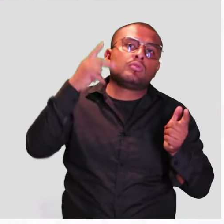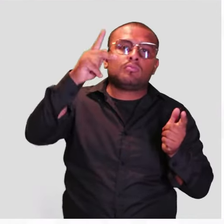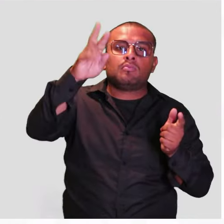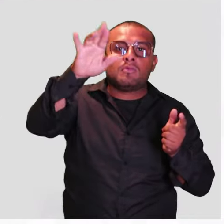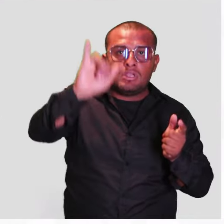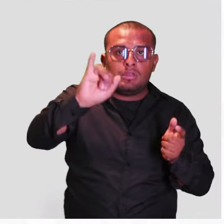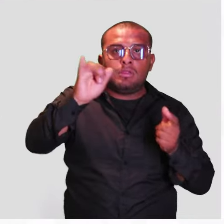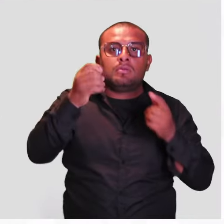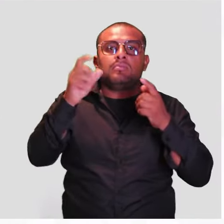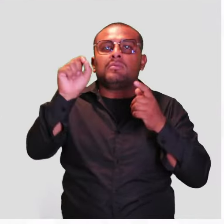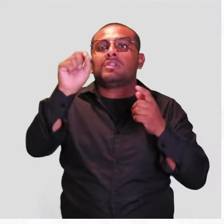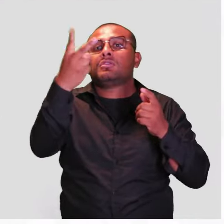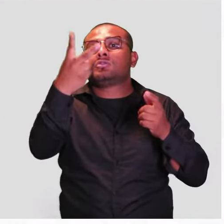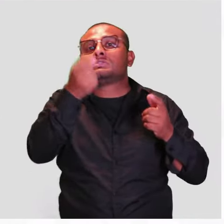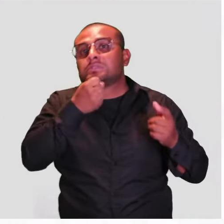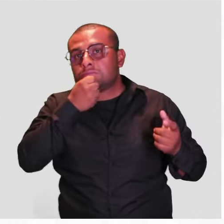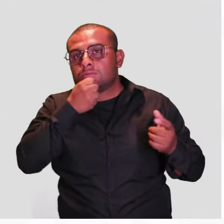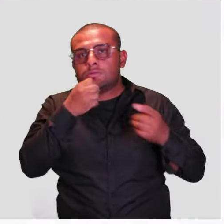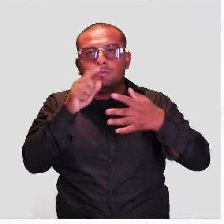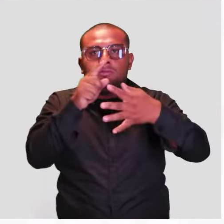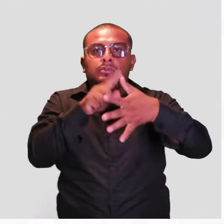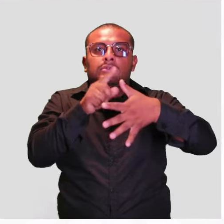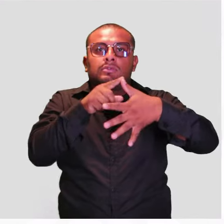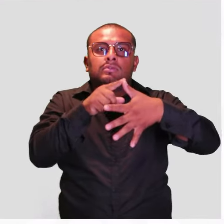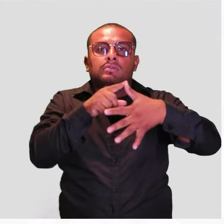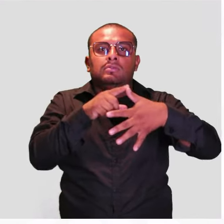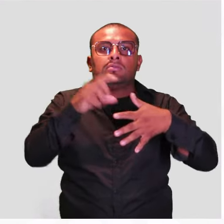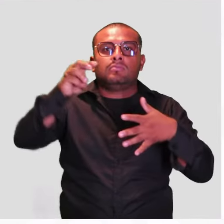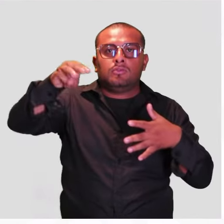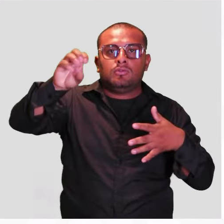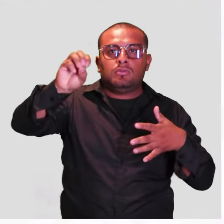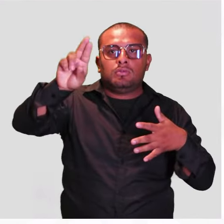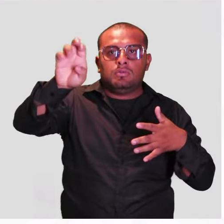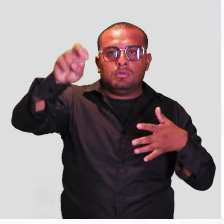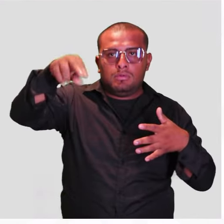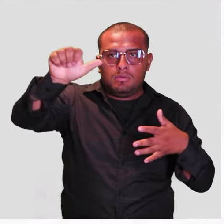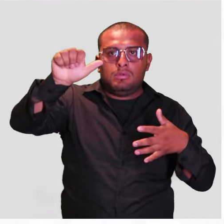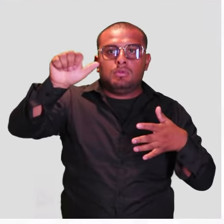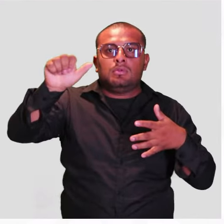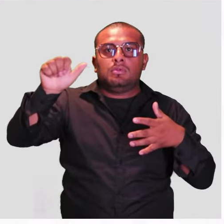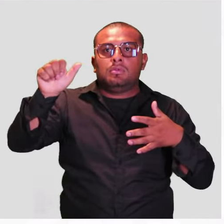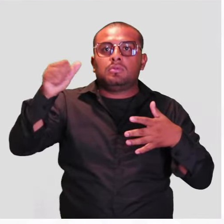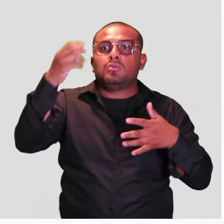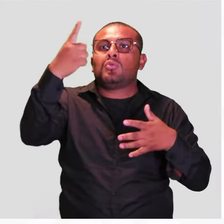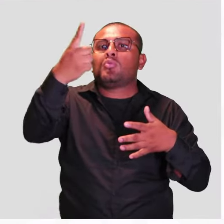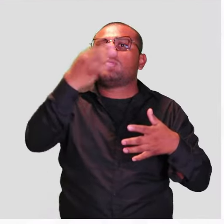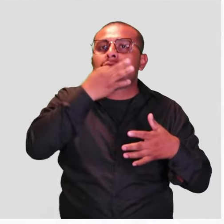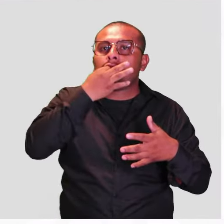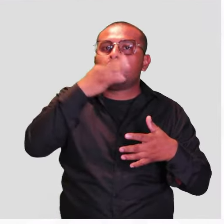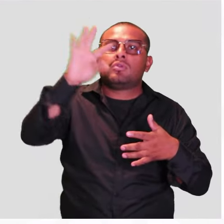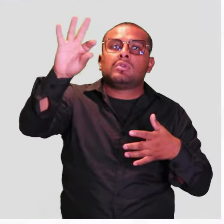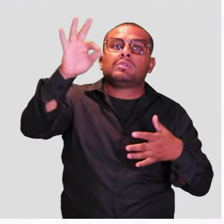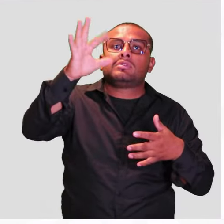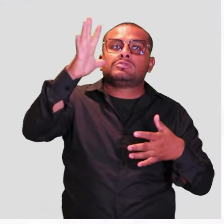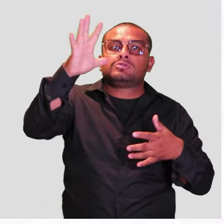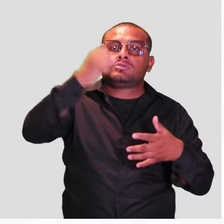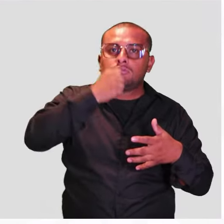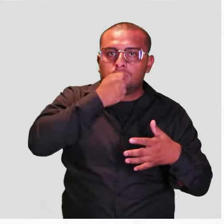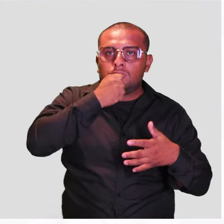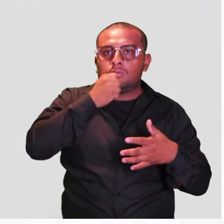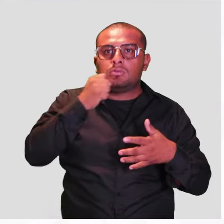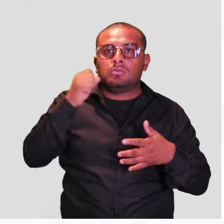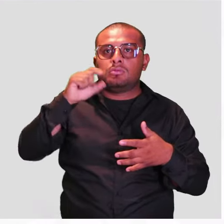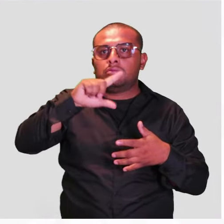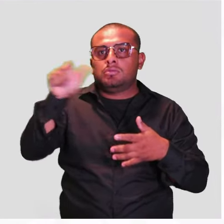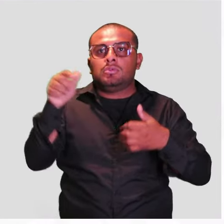Alvarado por Morena, PT y Partido Verde Ecologista, 2 minutos con 45 segundos. Y el candidato Juan Roque de Querétaro Seguro